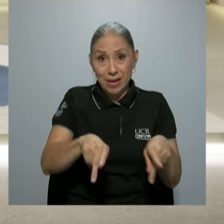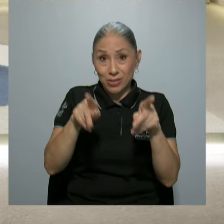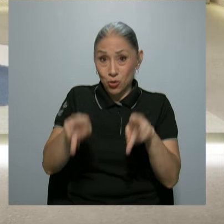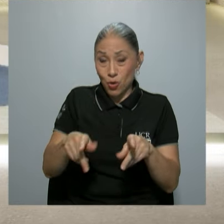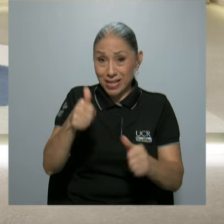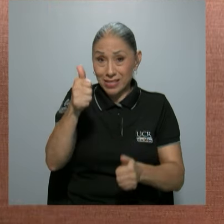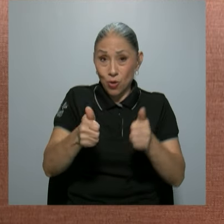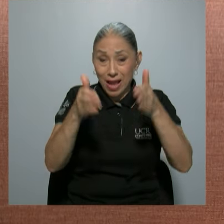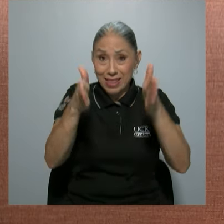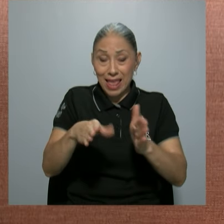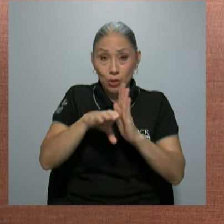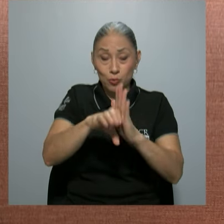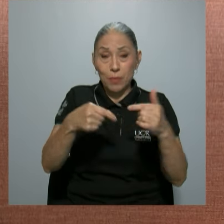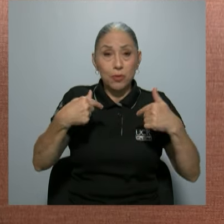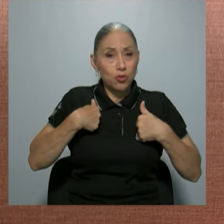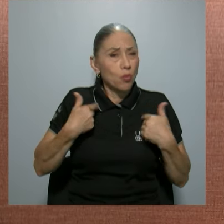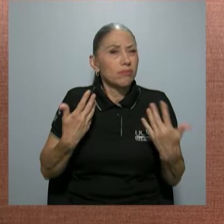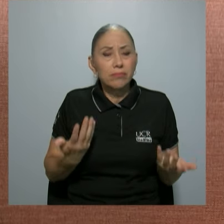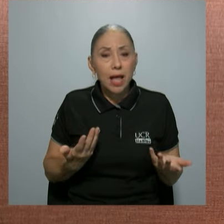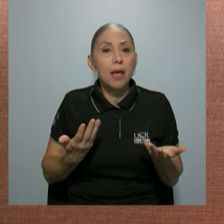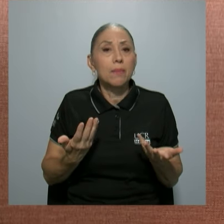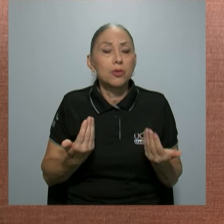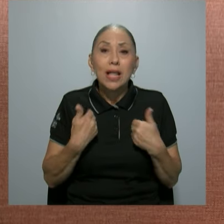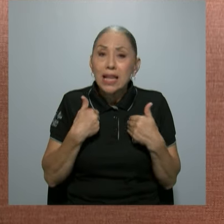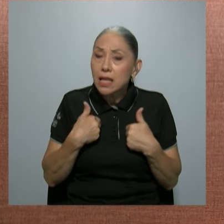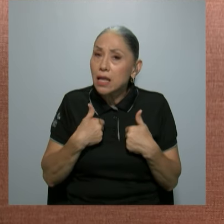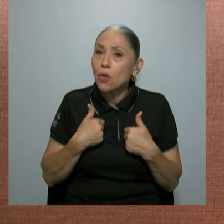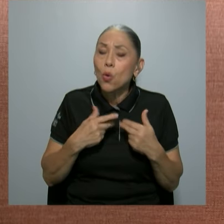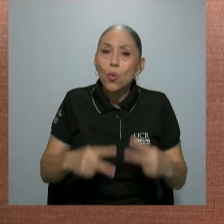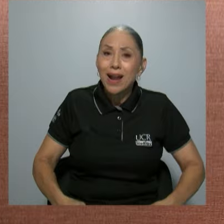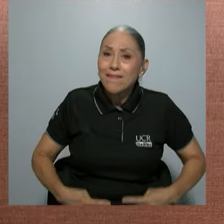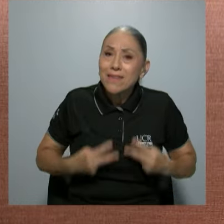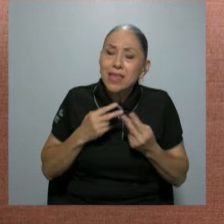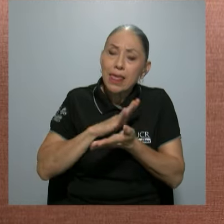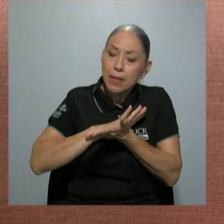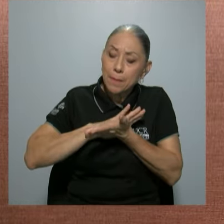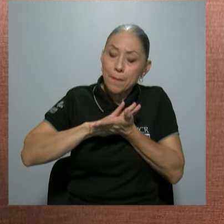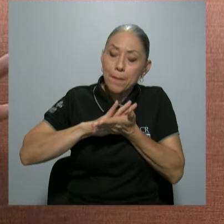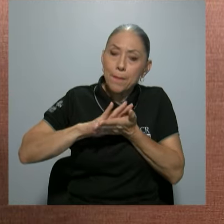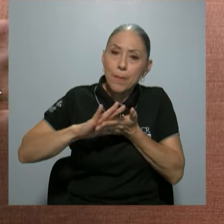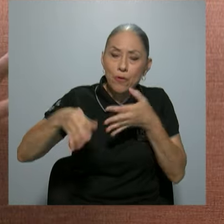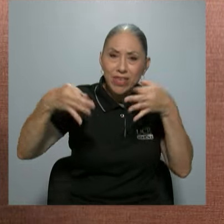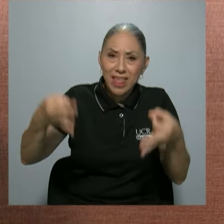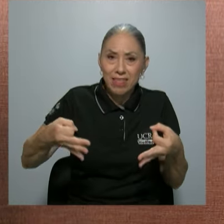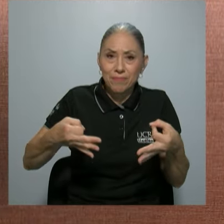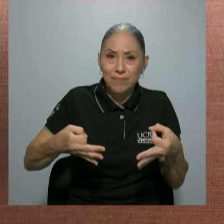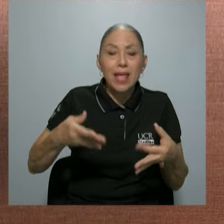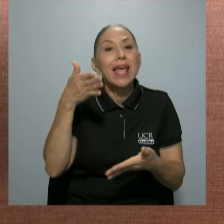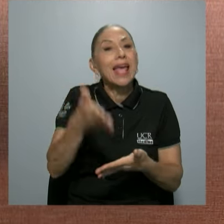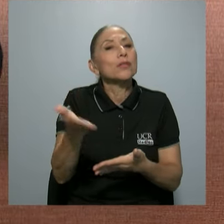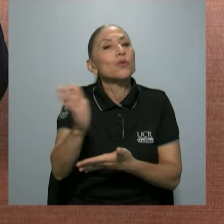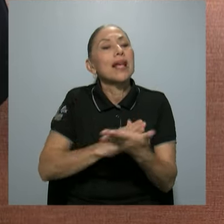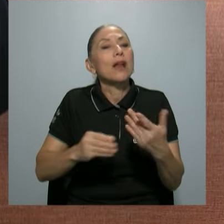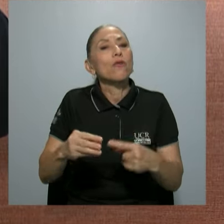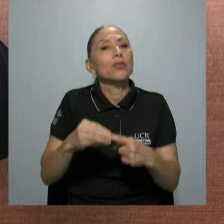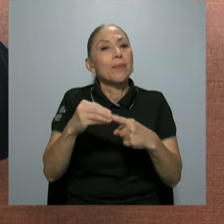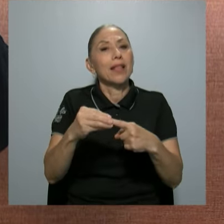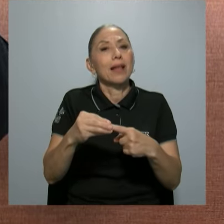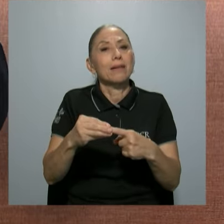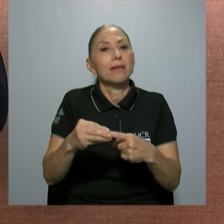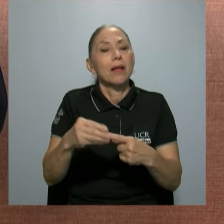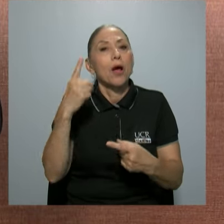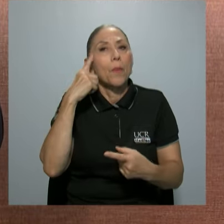como es mi persona, hemos tenido una vida de probidad. Eso es algo fundamental porque al fin y al cabo, ¿qué